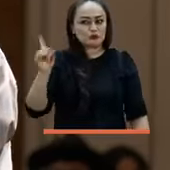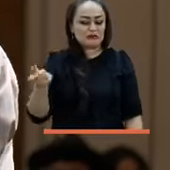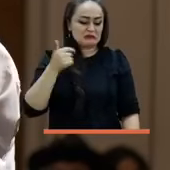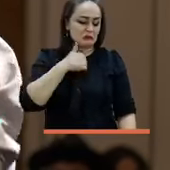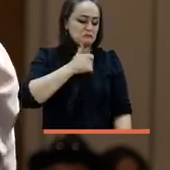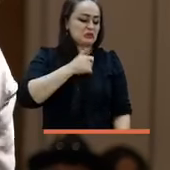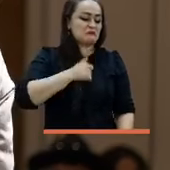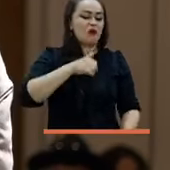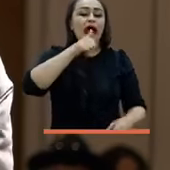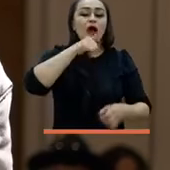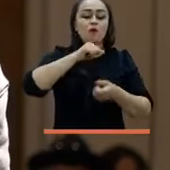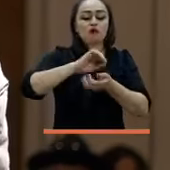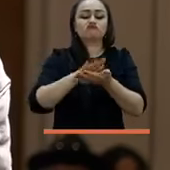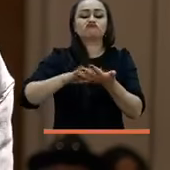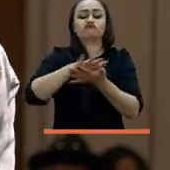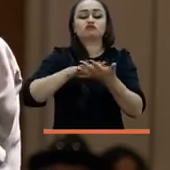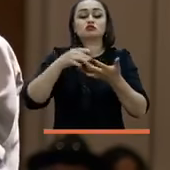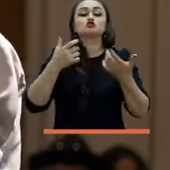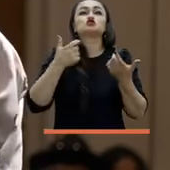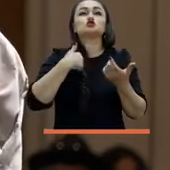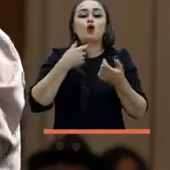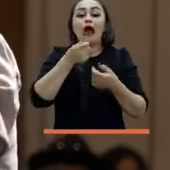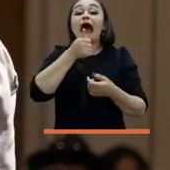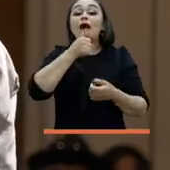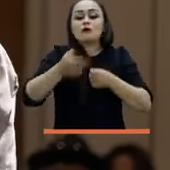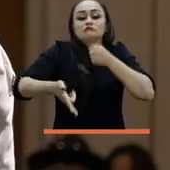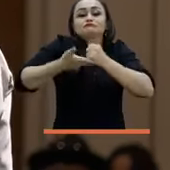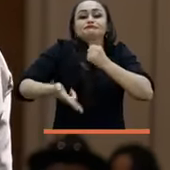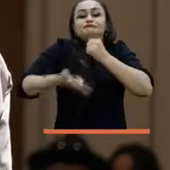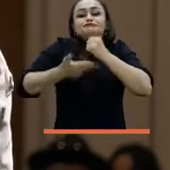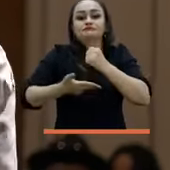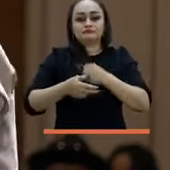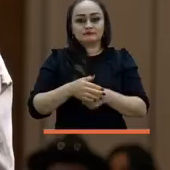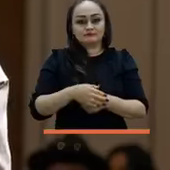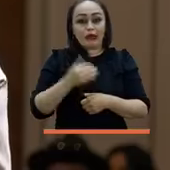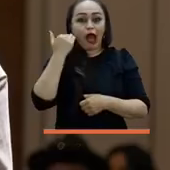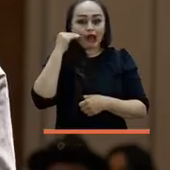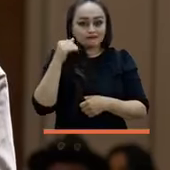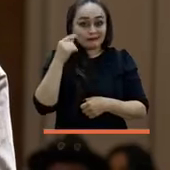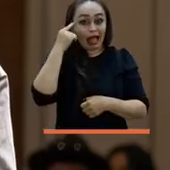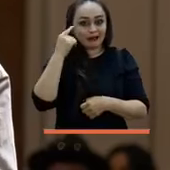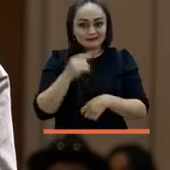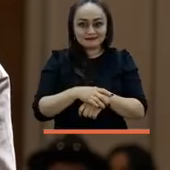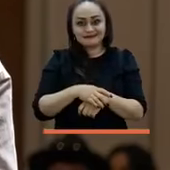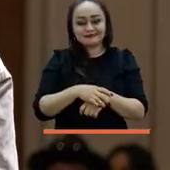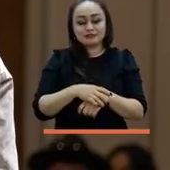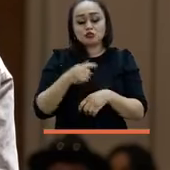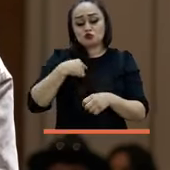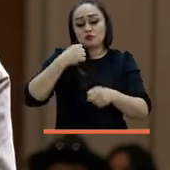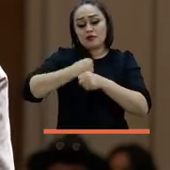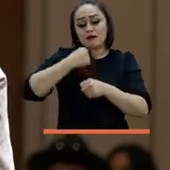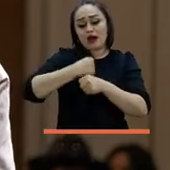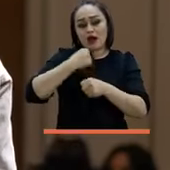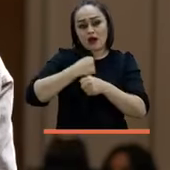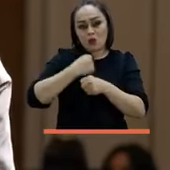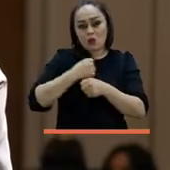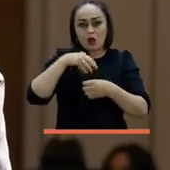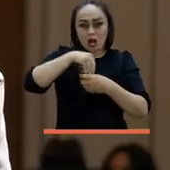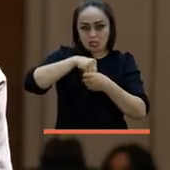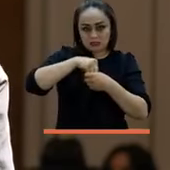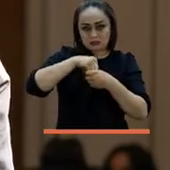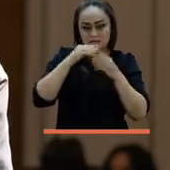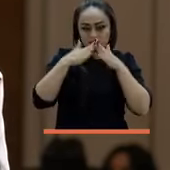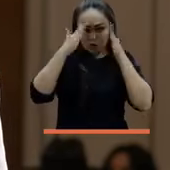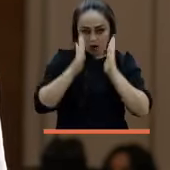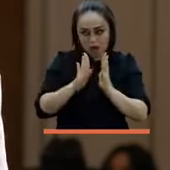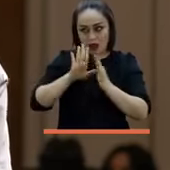ahorrar agua y con ese tipo de imaginarios las mujeres seguimos asumiendo que así tengamos un trabajo en casa en la calle en una